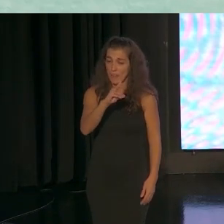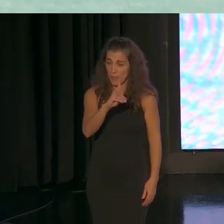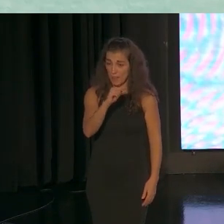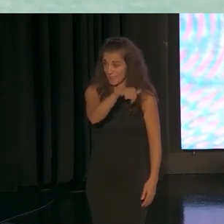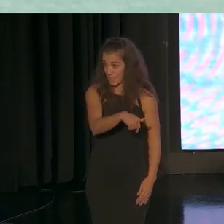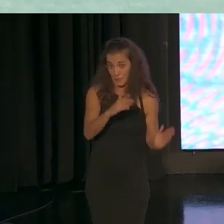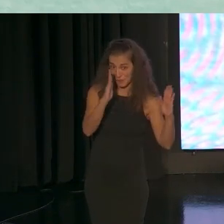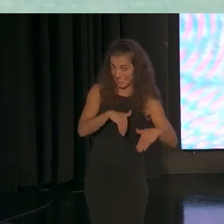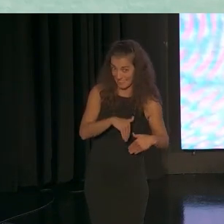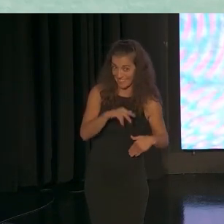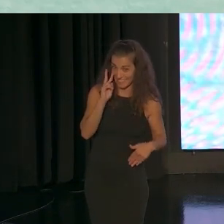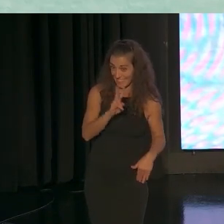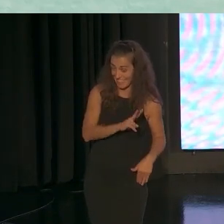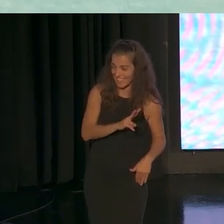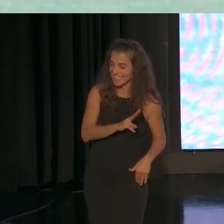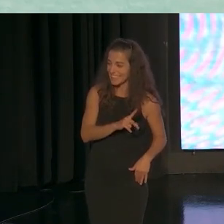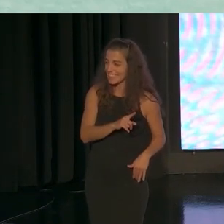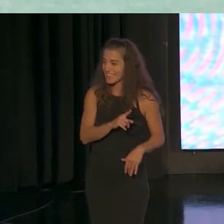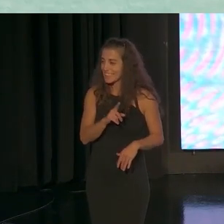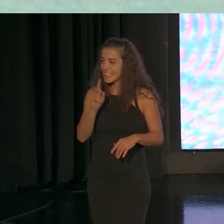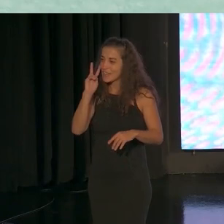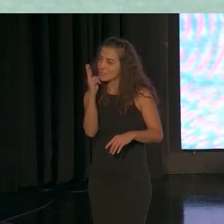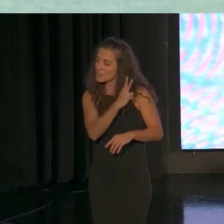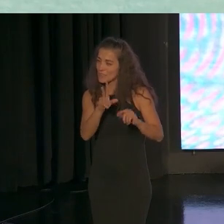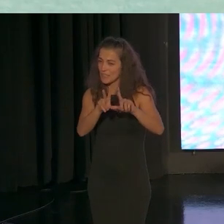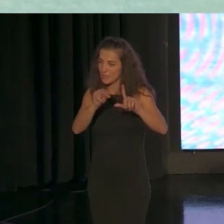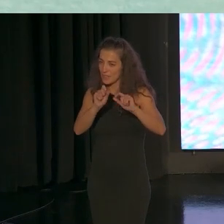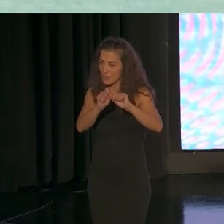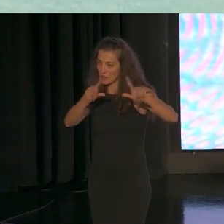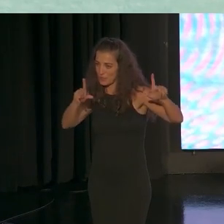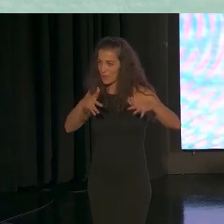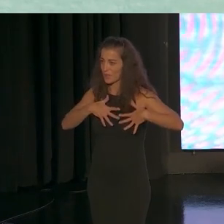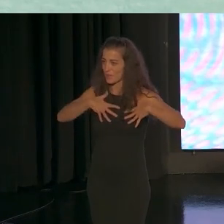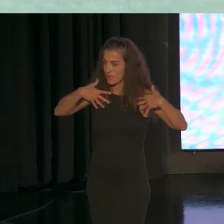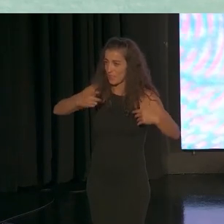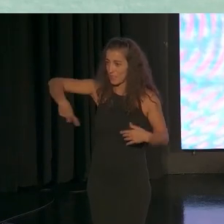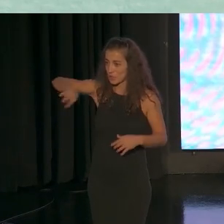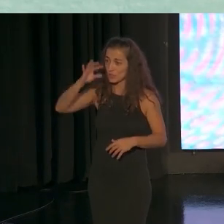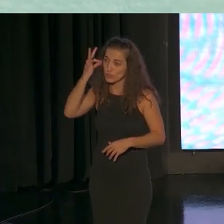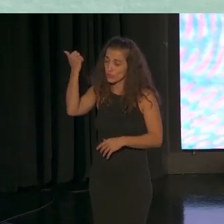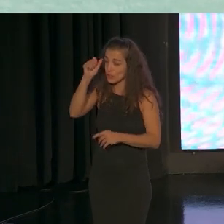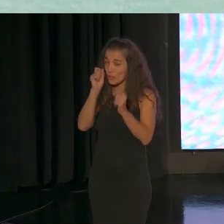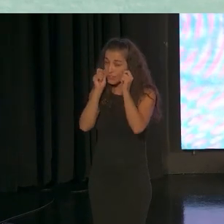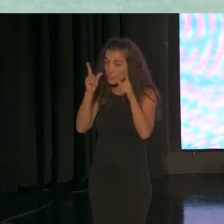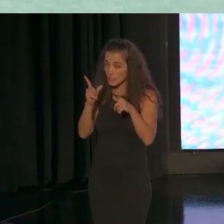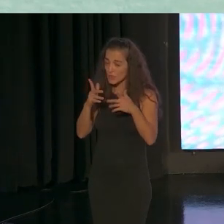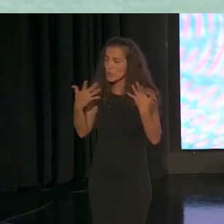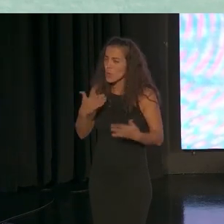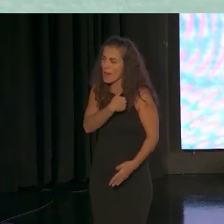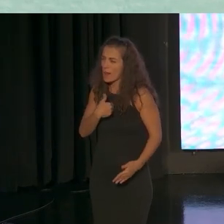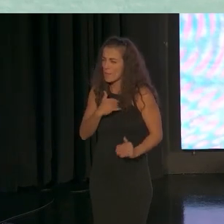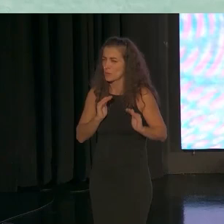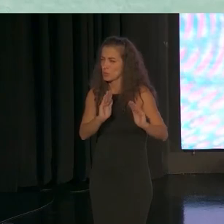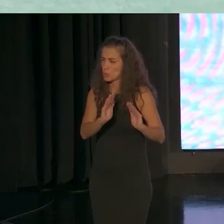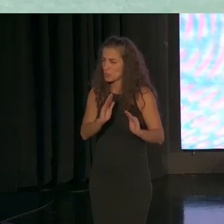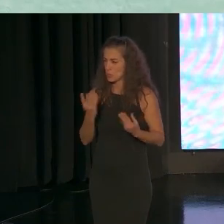no está vamos a ver un emotivo vídeo y Vais a descubrir vosotras y vosotras qué rol juega en